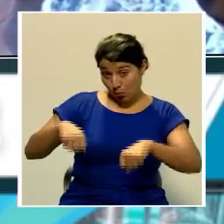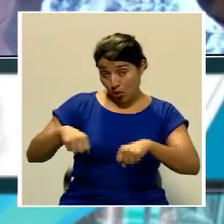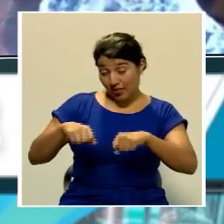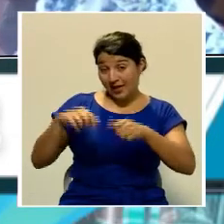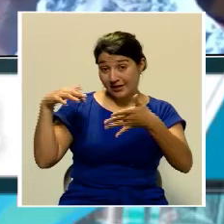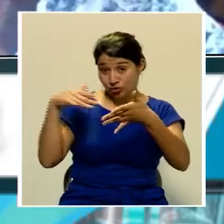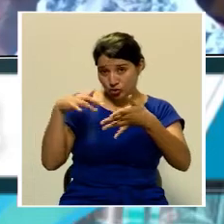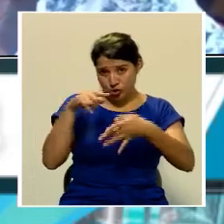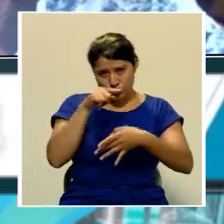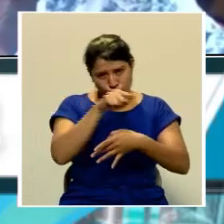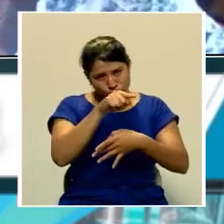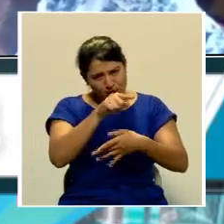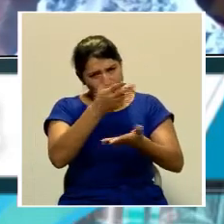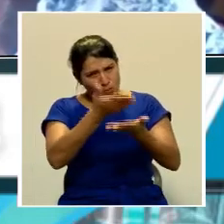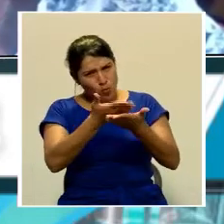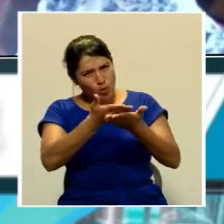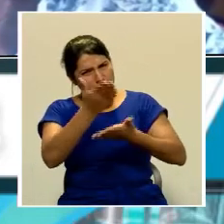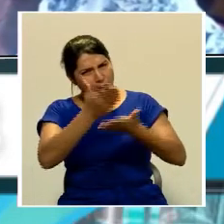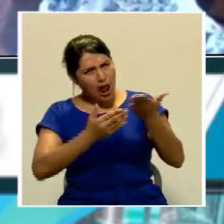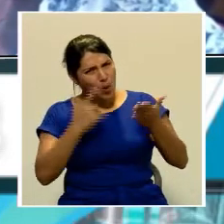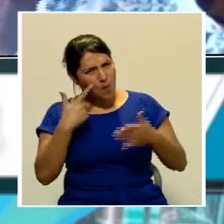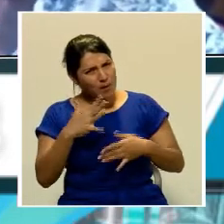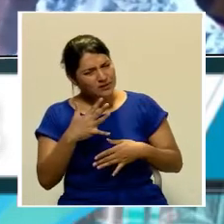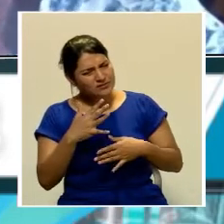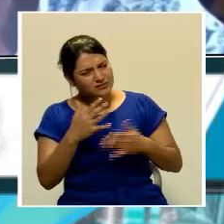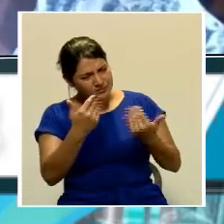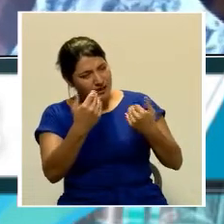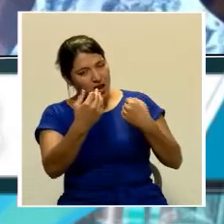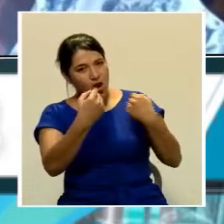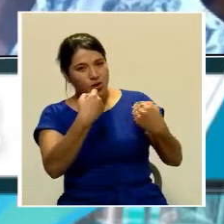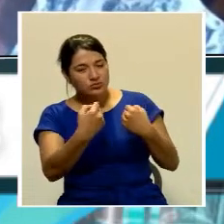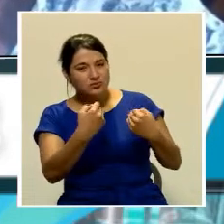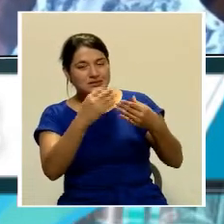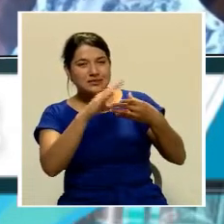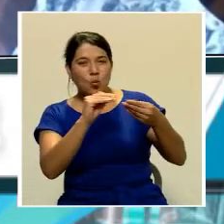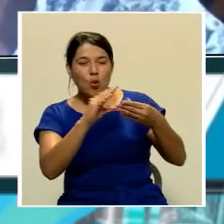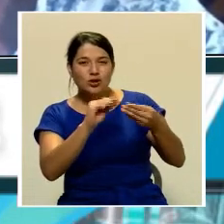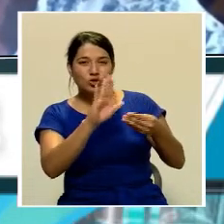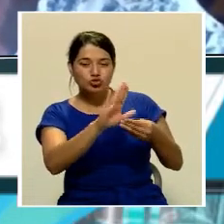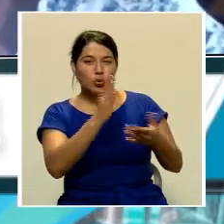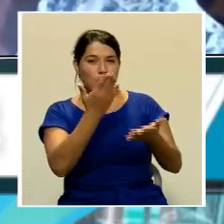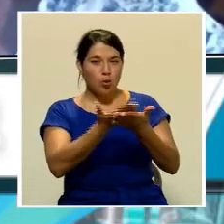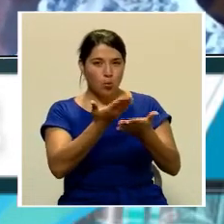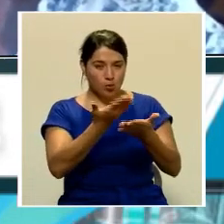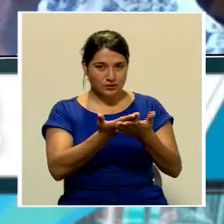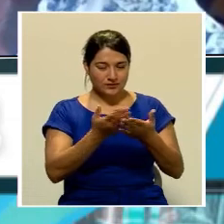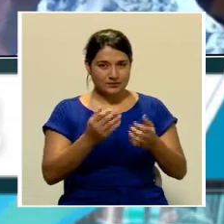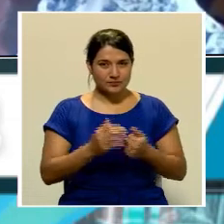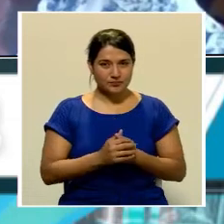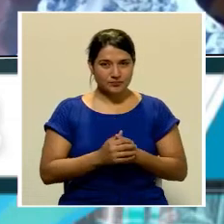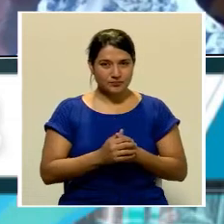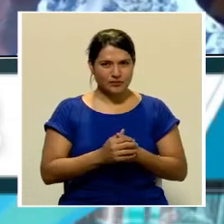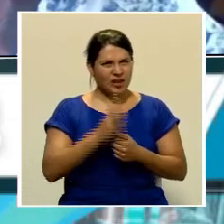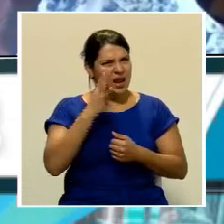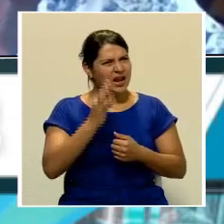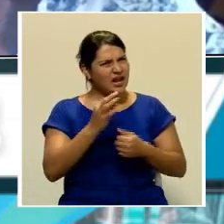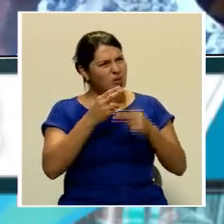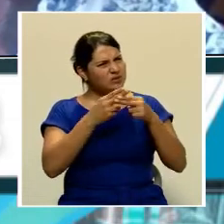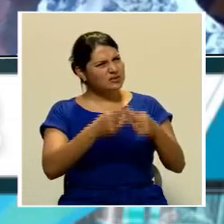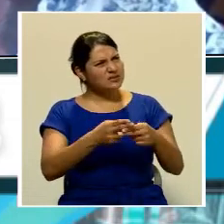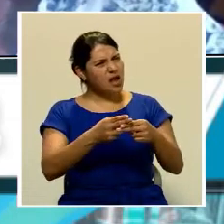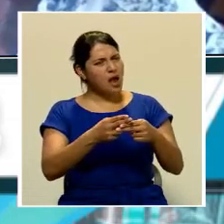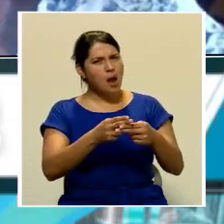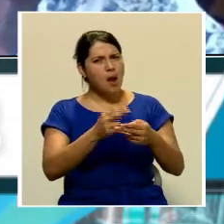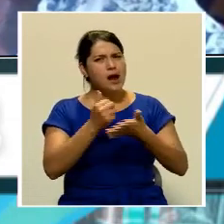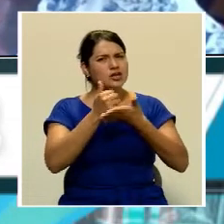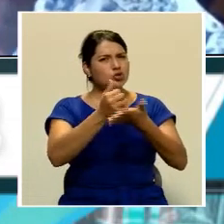algo parecido. ¿Cómo es la propuesta? Cuéntenos un poco. Creo que es el bono, el nombre es el bono